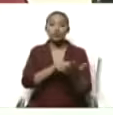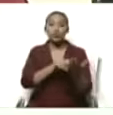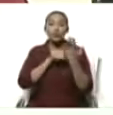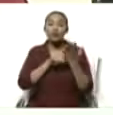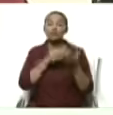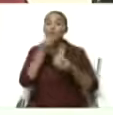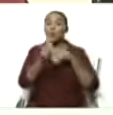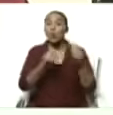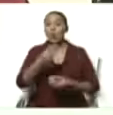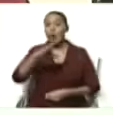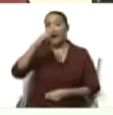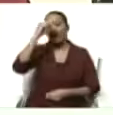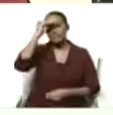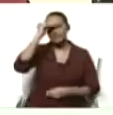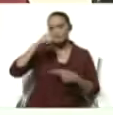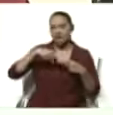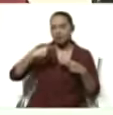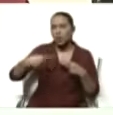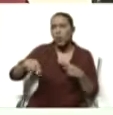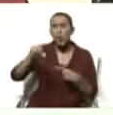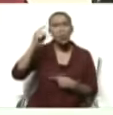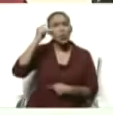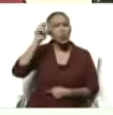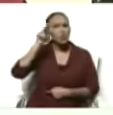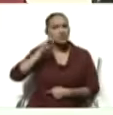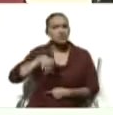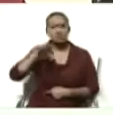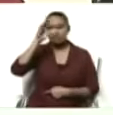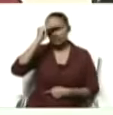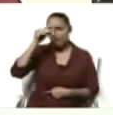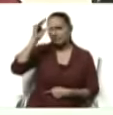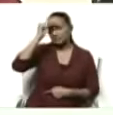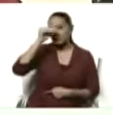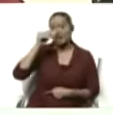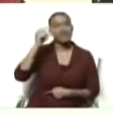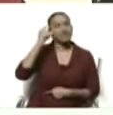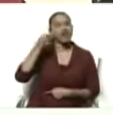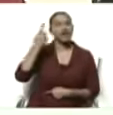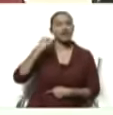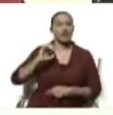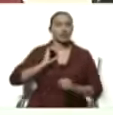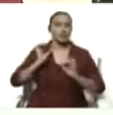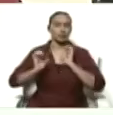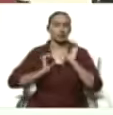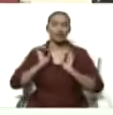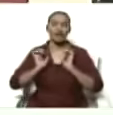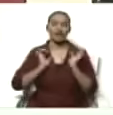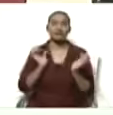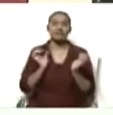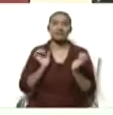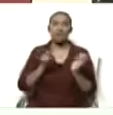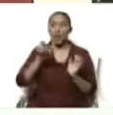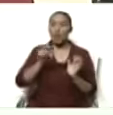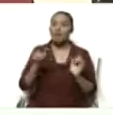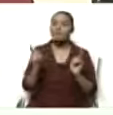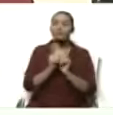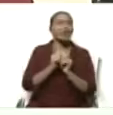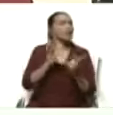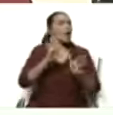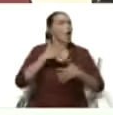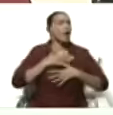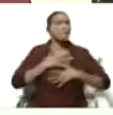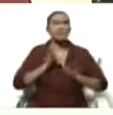días todos los días nos da lecciones ayer era emocionante una compañera No pide nada para ellos